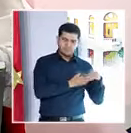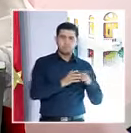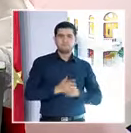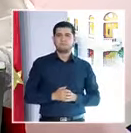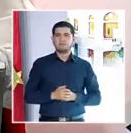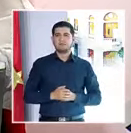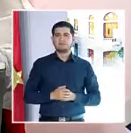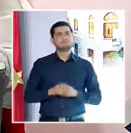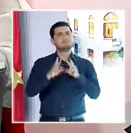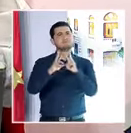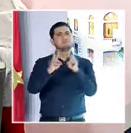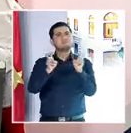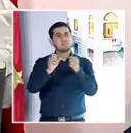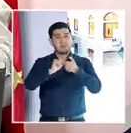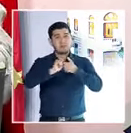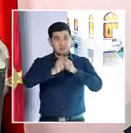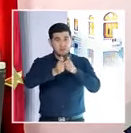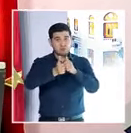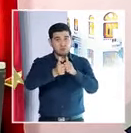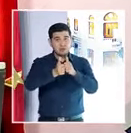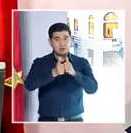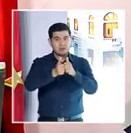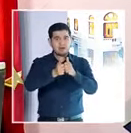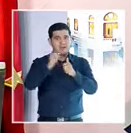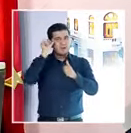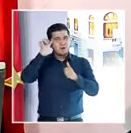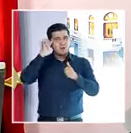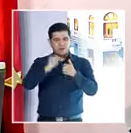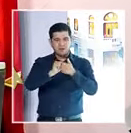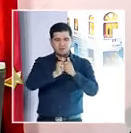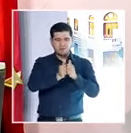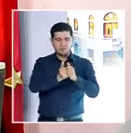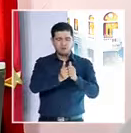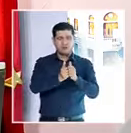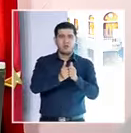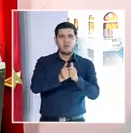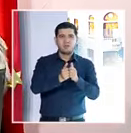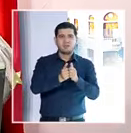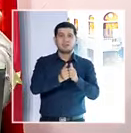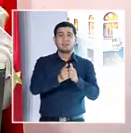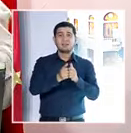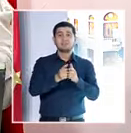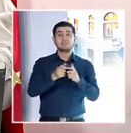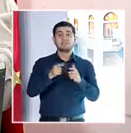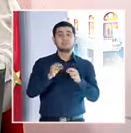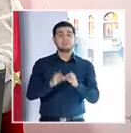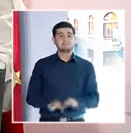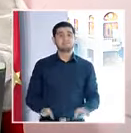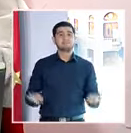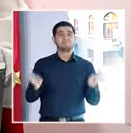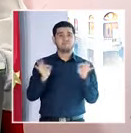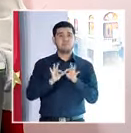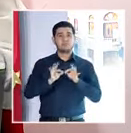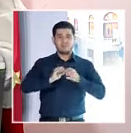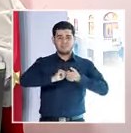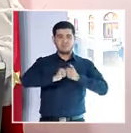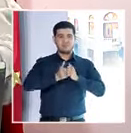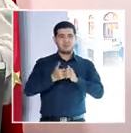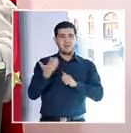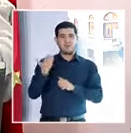no recordar la clásica del Gran Santander que se convirtió en un certamen muy importante